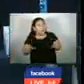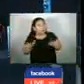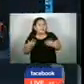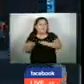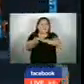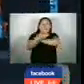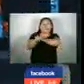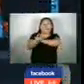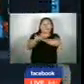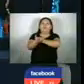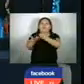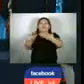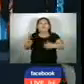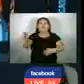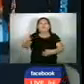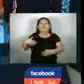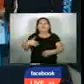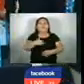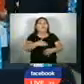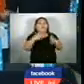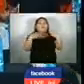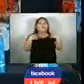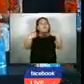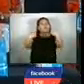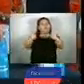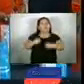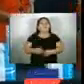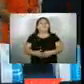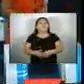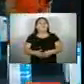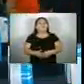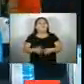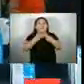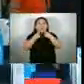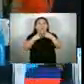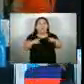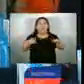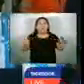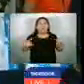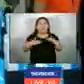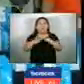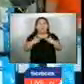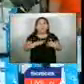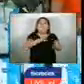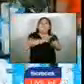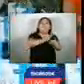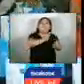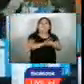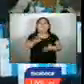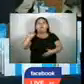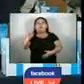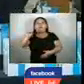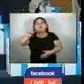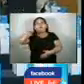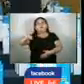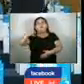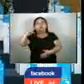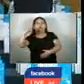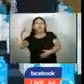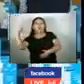recomendaciones que ha brindado el ministro de Salud. También mencionó que se hará una inversión de $12 millones para